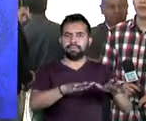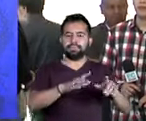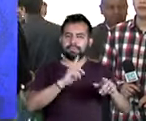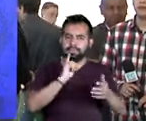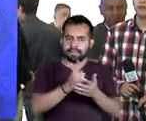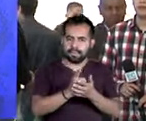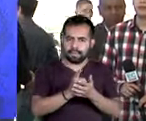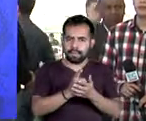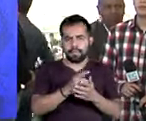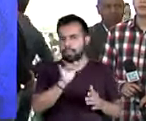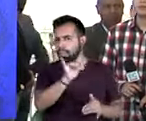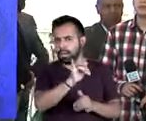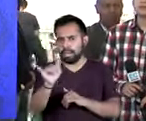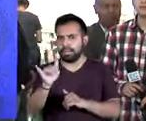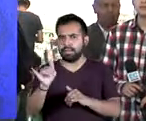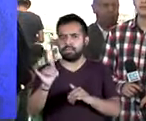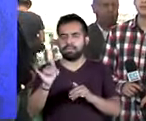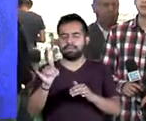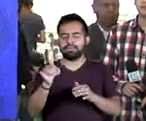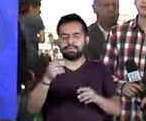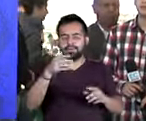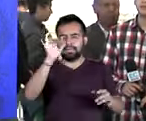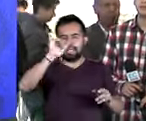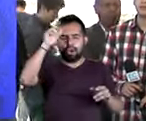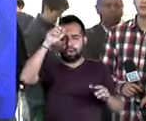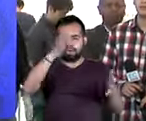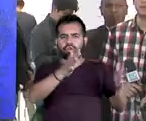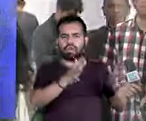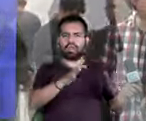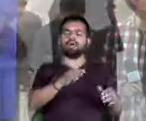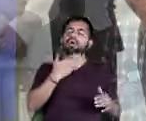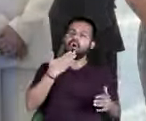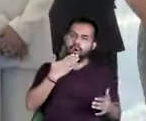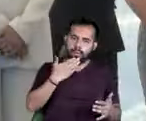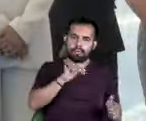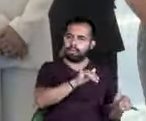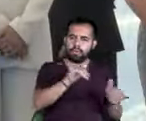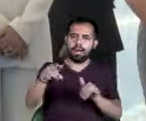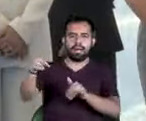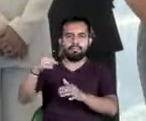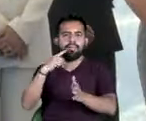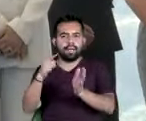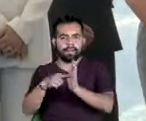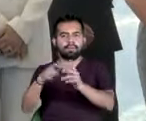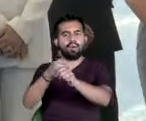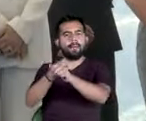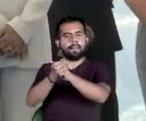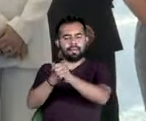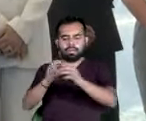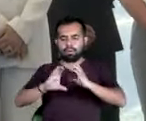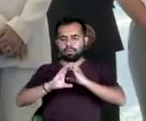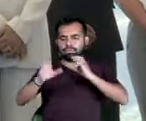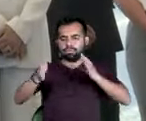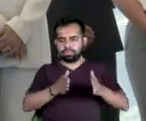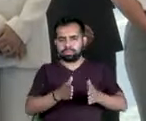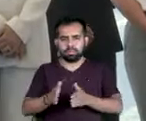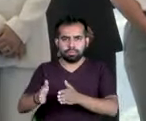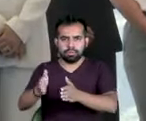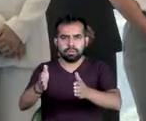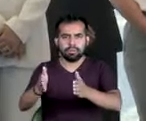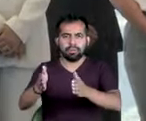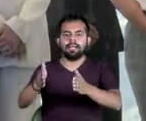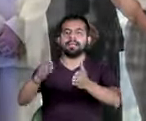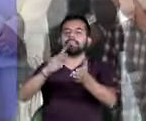total porque negociaron mal. No puede ser que en época del señor Rodas hayan sacado, mire, yo tendré que hacer la posesión el